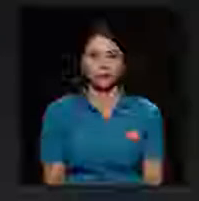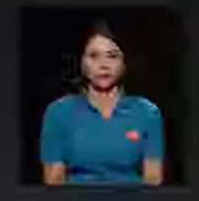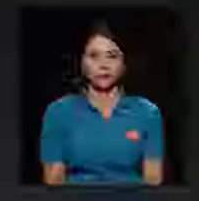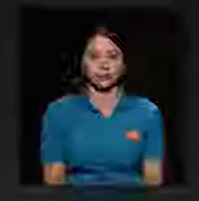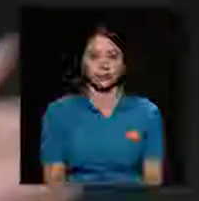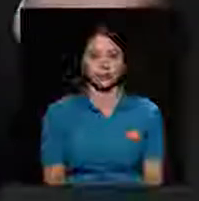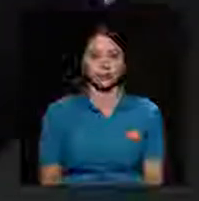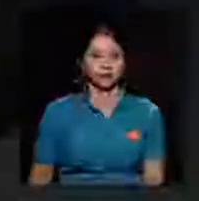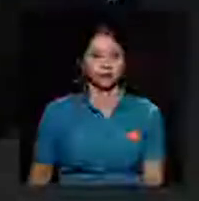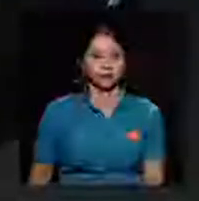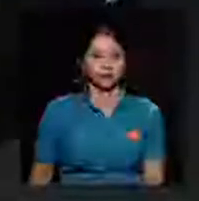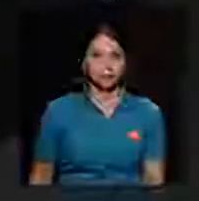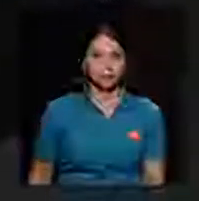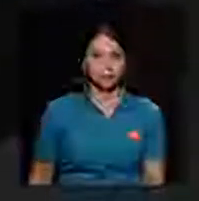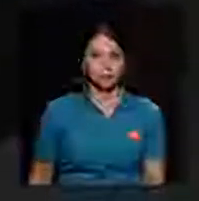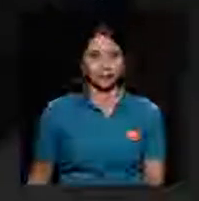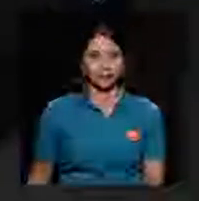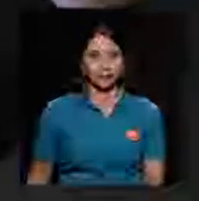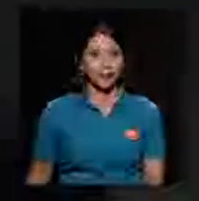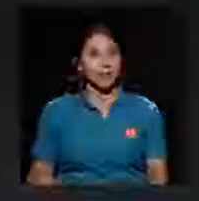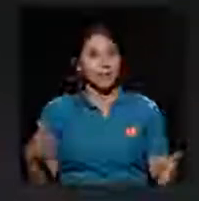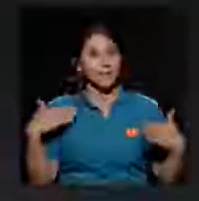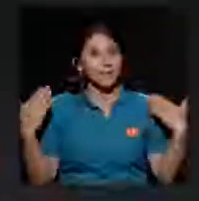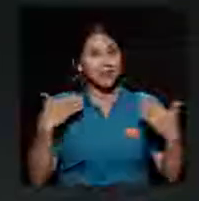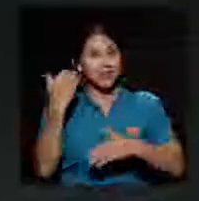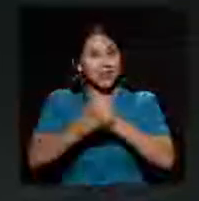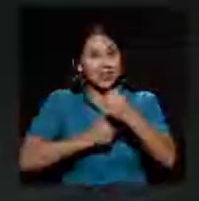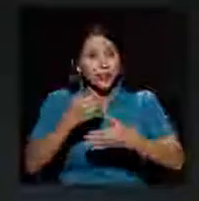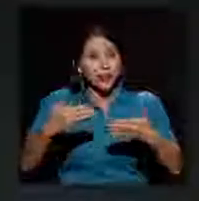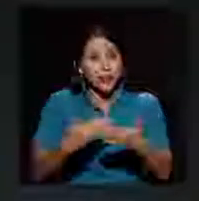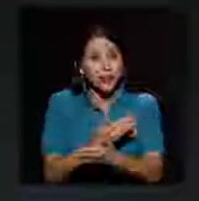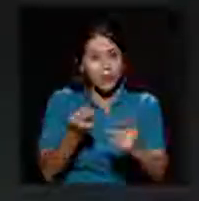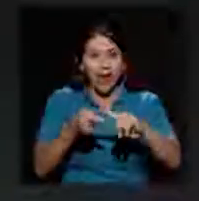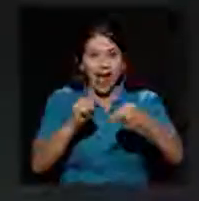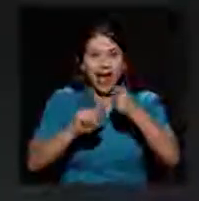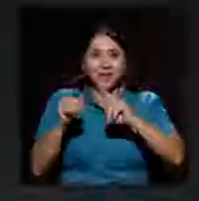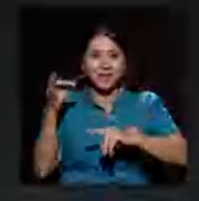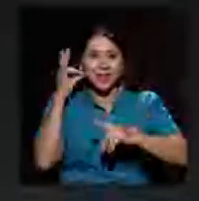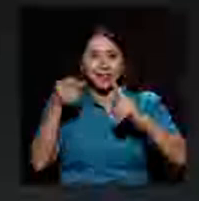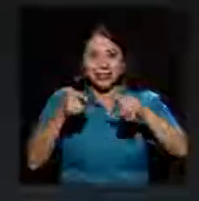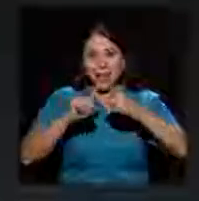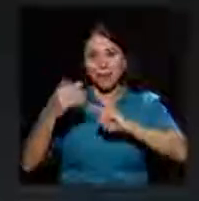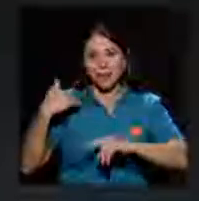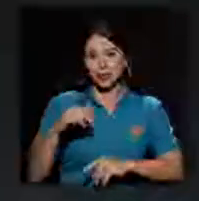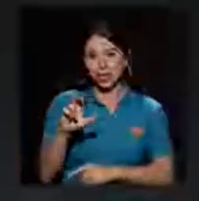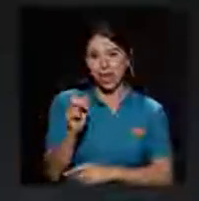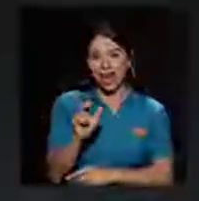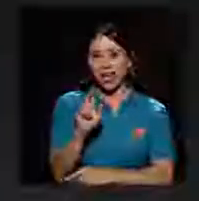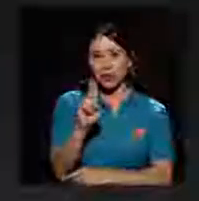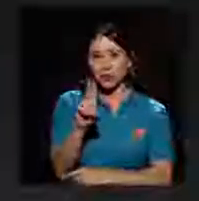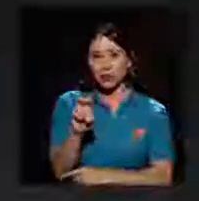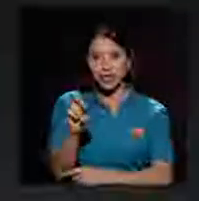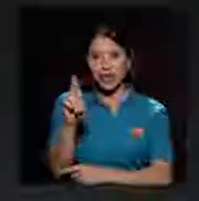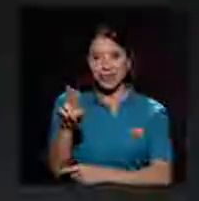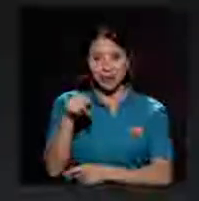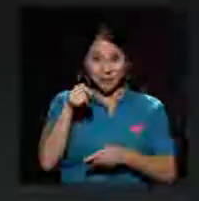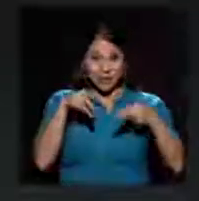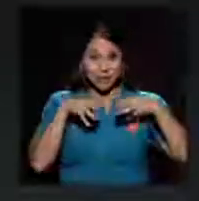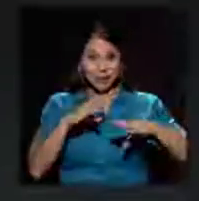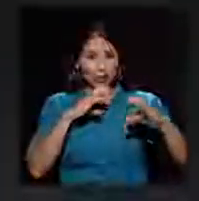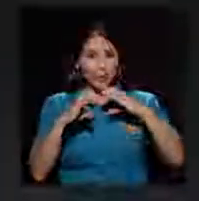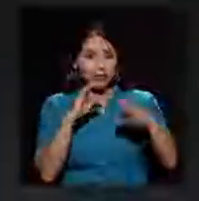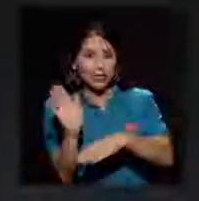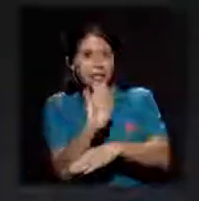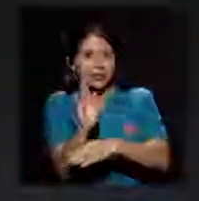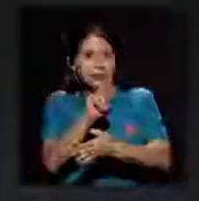los feliz año nuevo amigas y amigos de canal use r este medio televisivo universitario